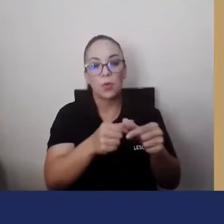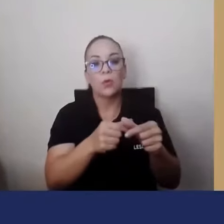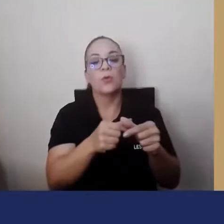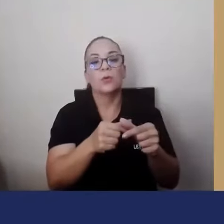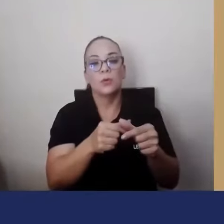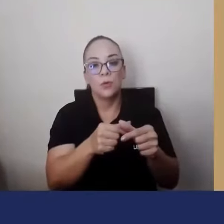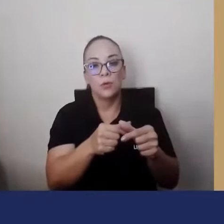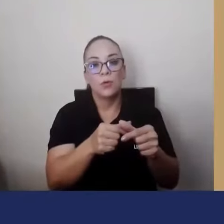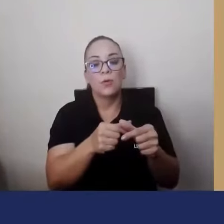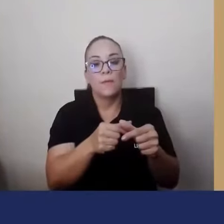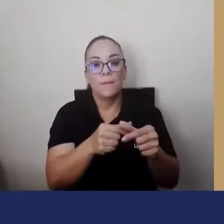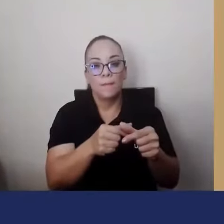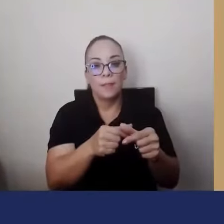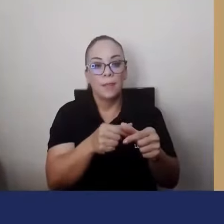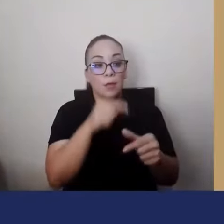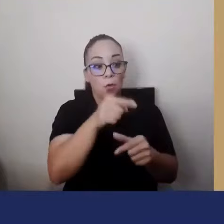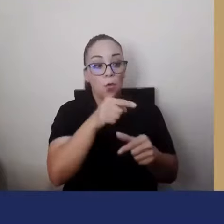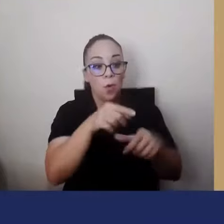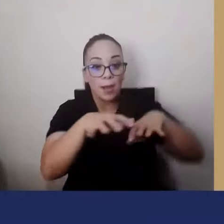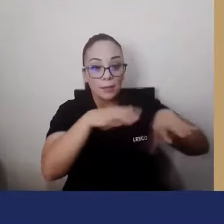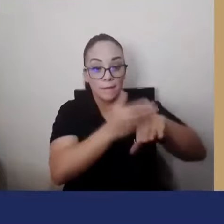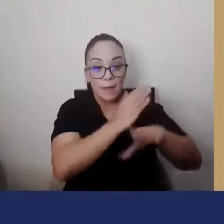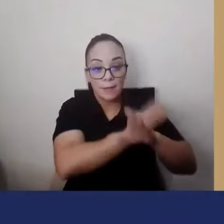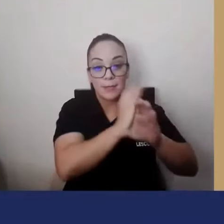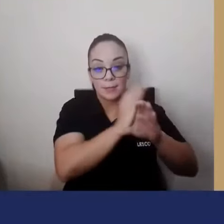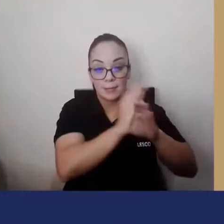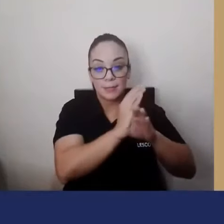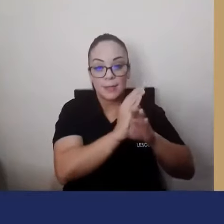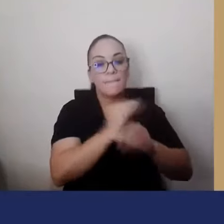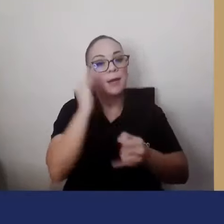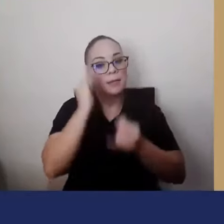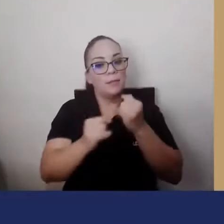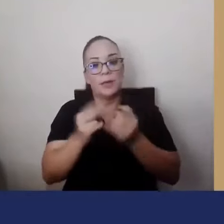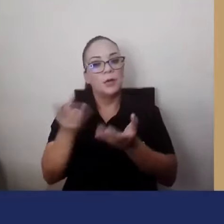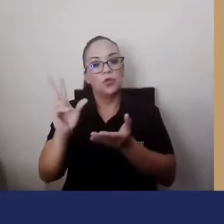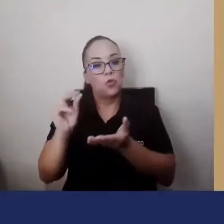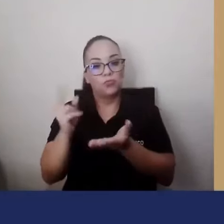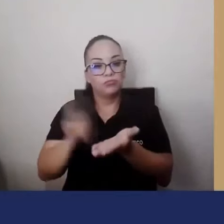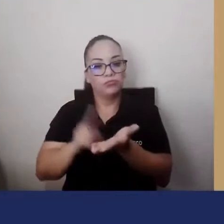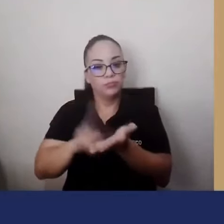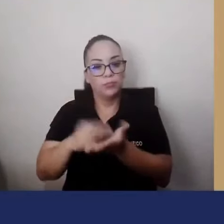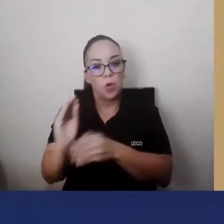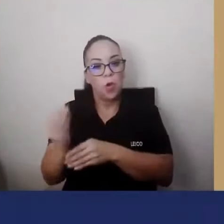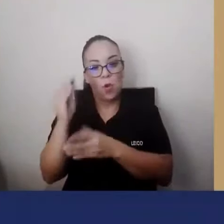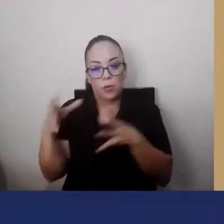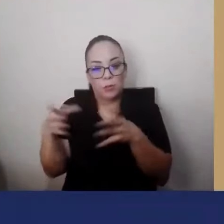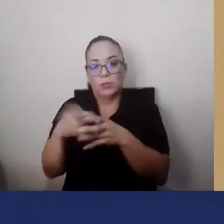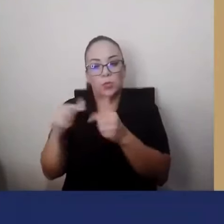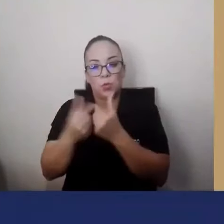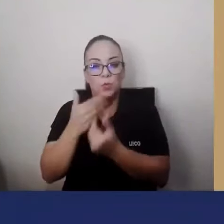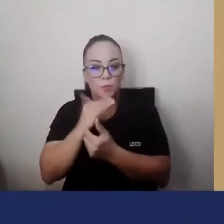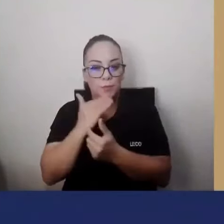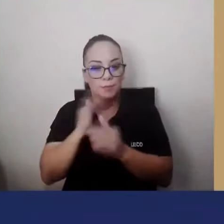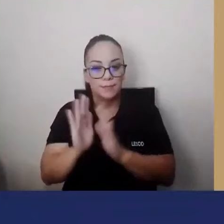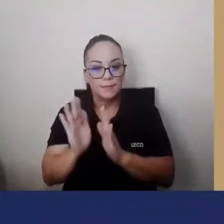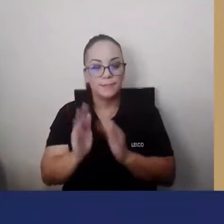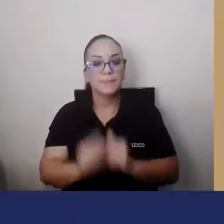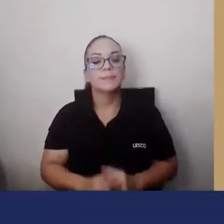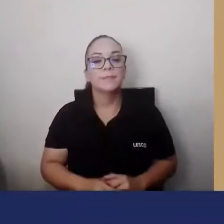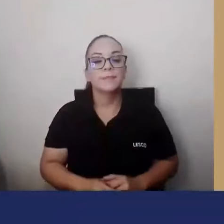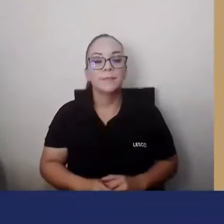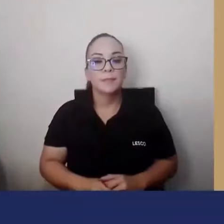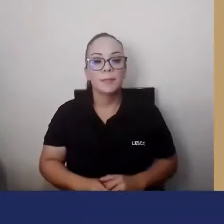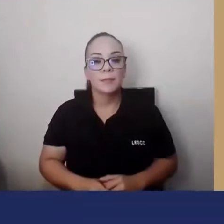preventiva cortaremos ese flujo. Cuando ya hemos llegado y agotado toda esta actividad,